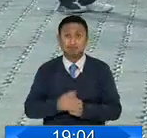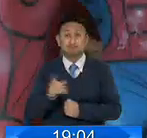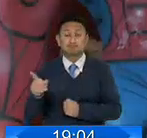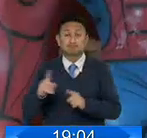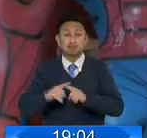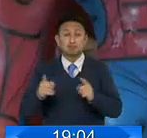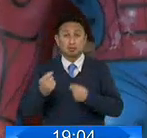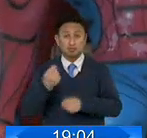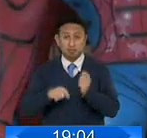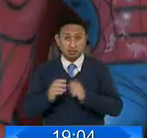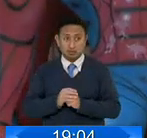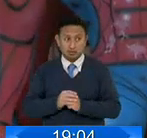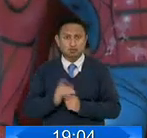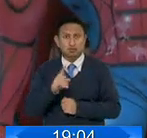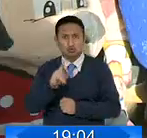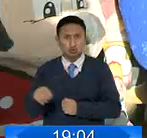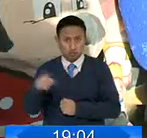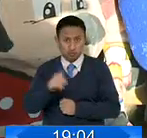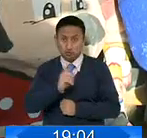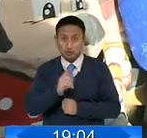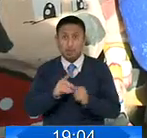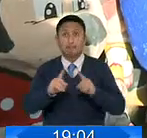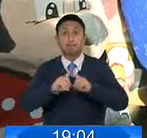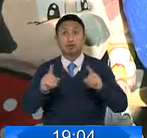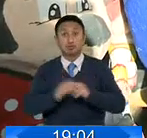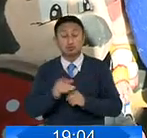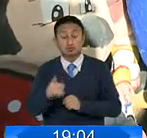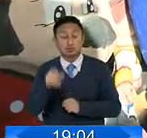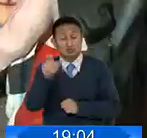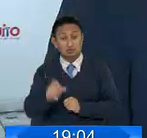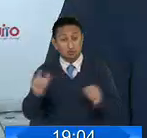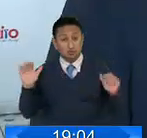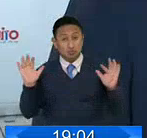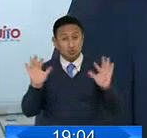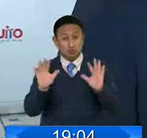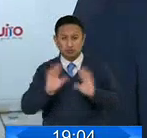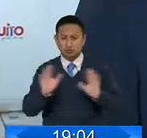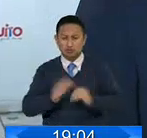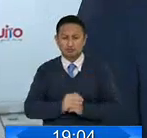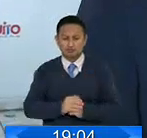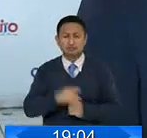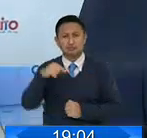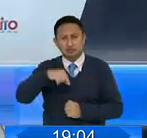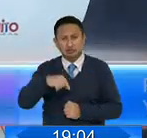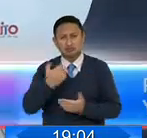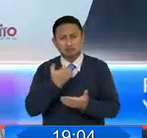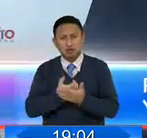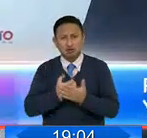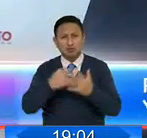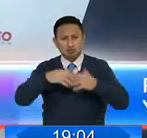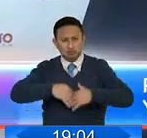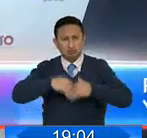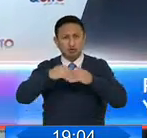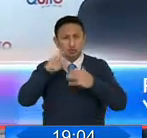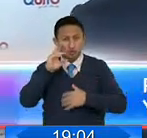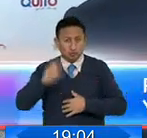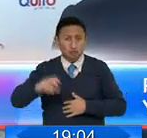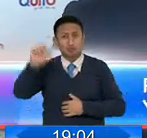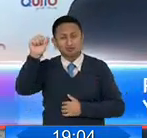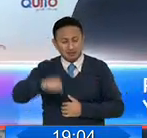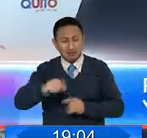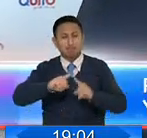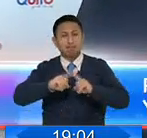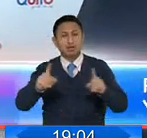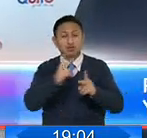prohibida, siempre y cuando no produzcan aglomeraciones. Tenemos que rehabilitar nuestra economía, nuestro turismo, pero con responsabilidad, sin irnos a